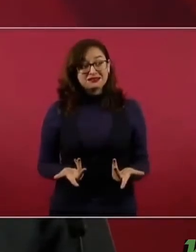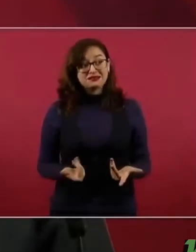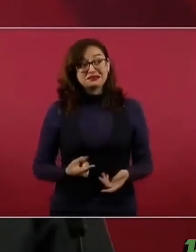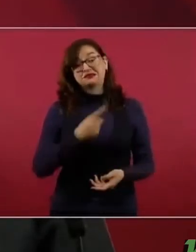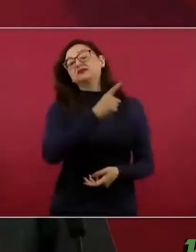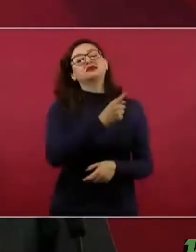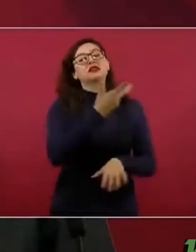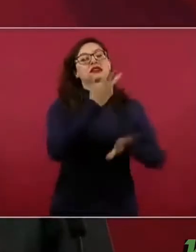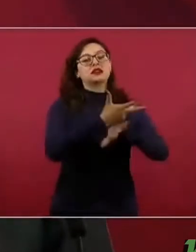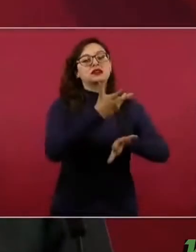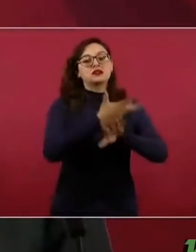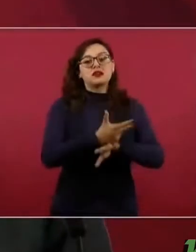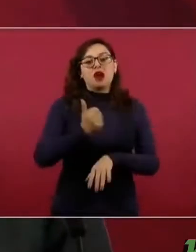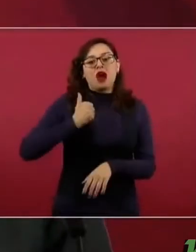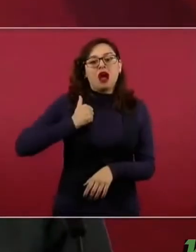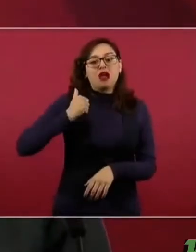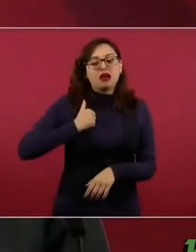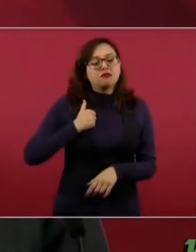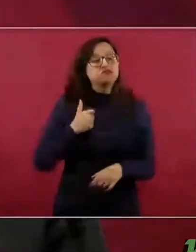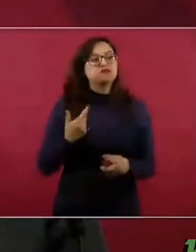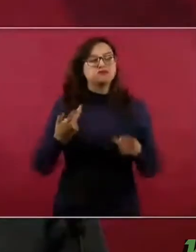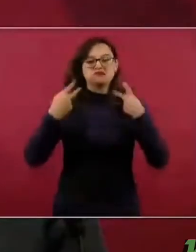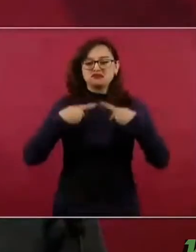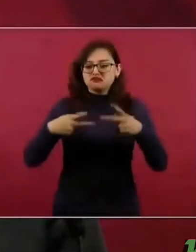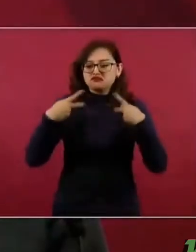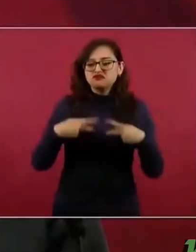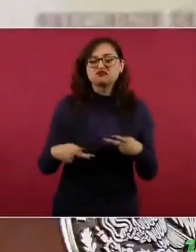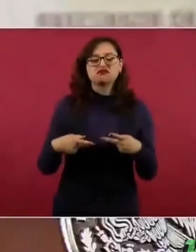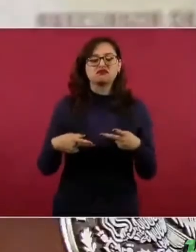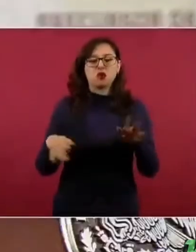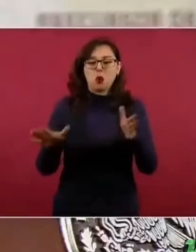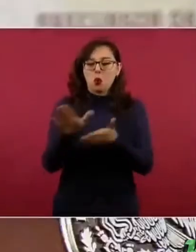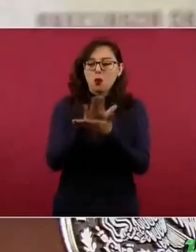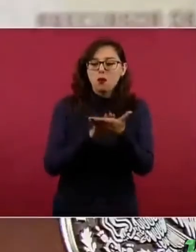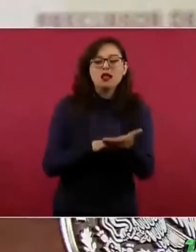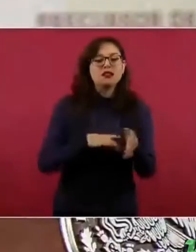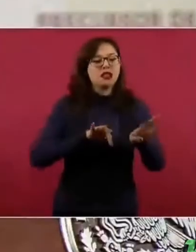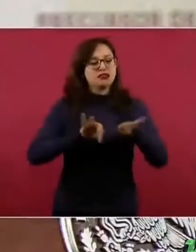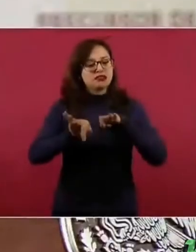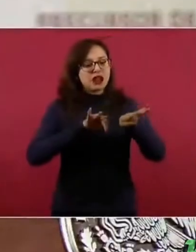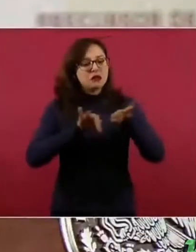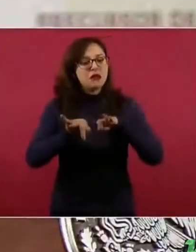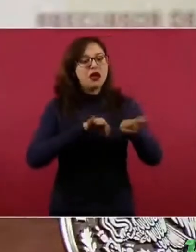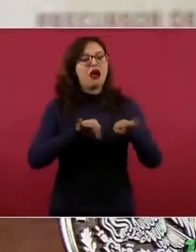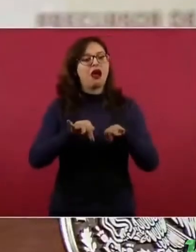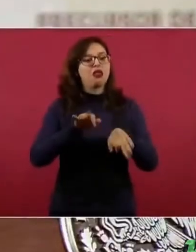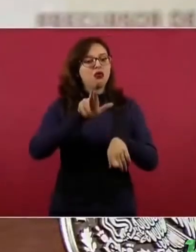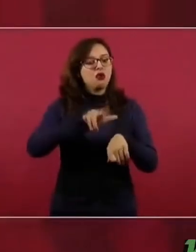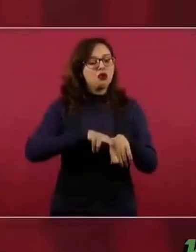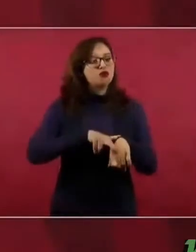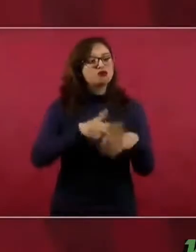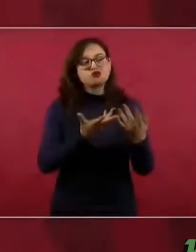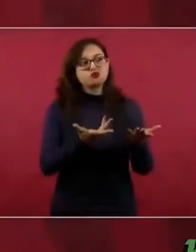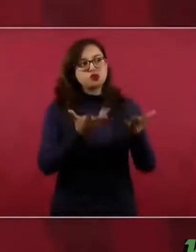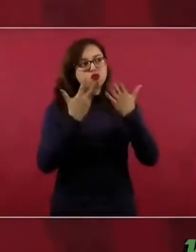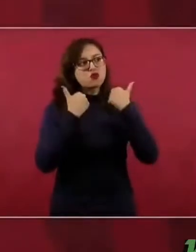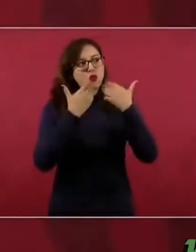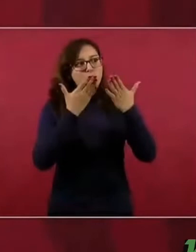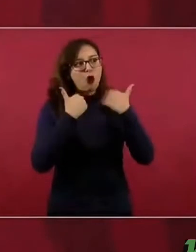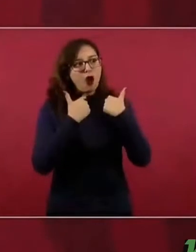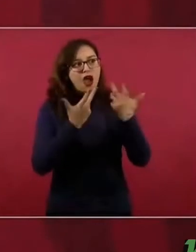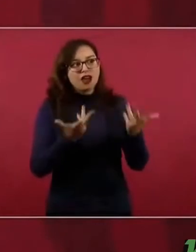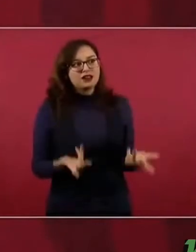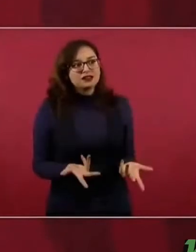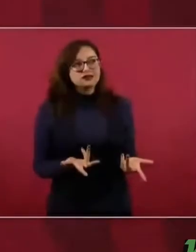eeuu ni canadá para que puedan crecer y producir y no están